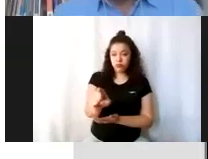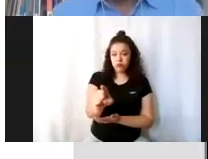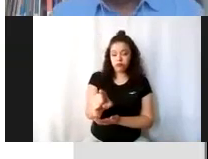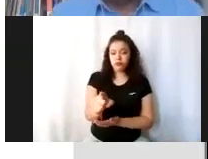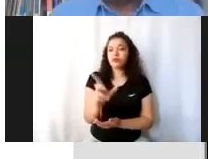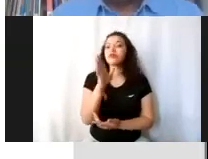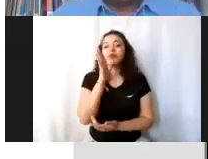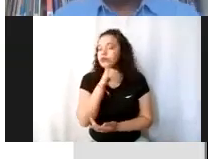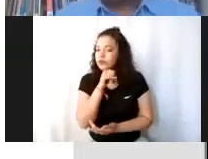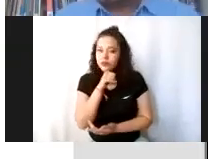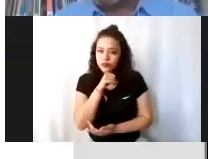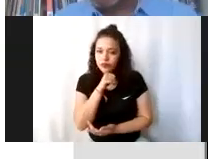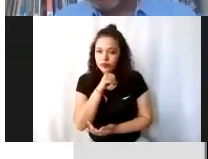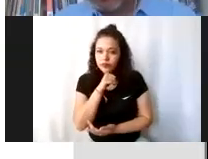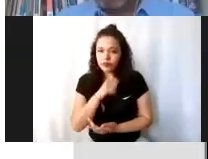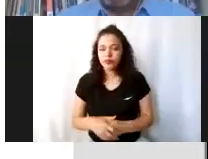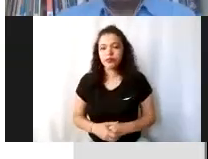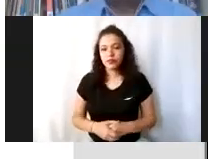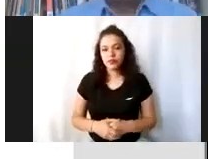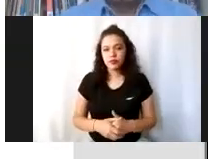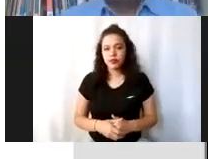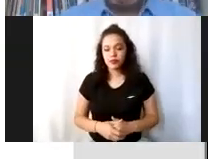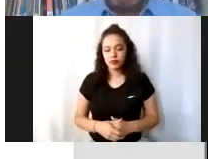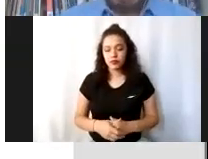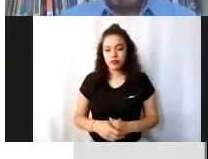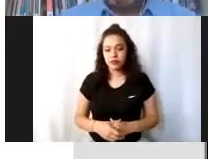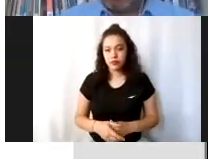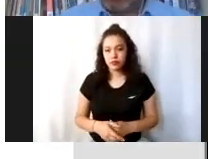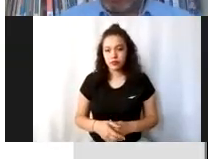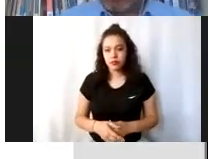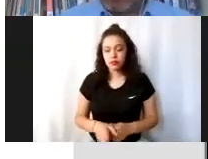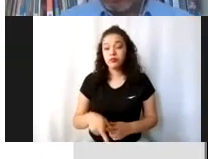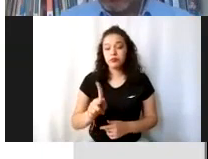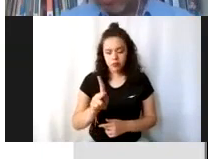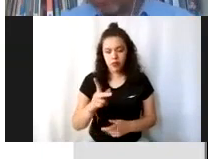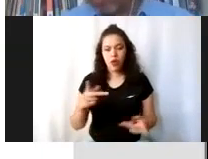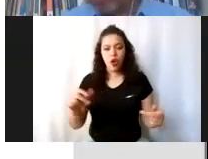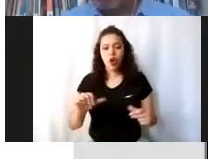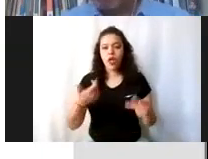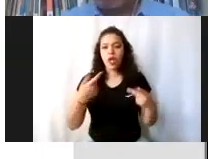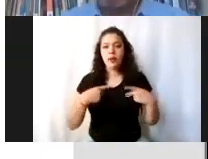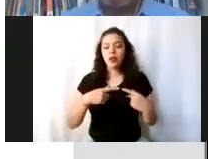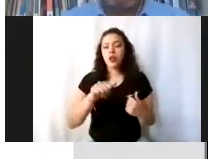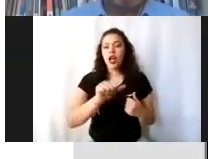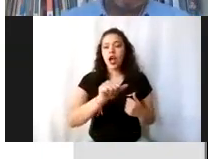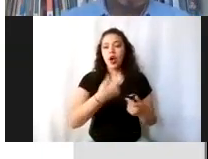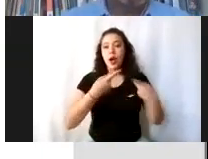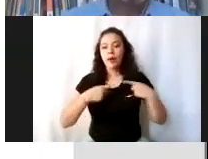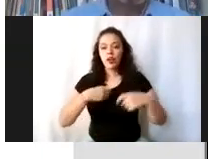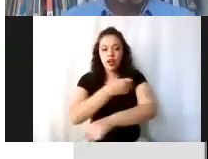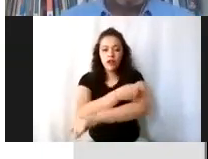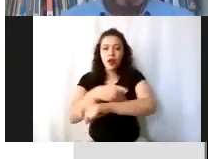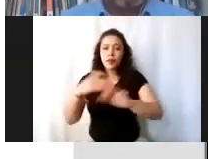a la protección de datos personales, a la intimidad, pero sí las personas, sus deudos, sus familiares